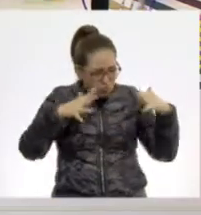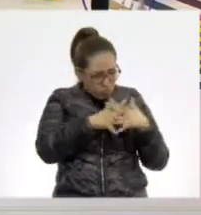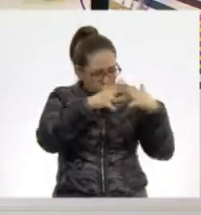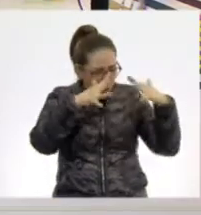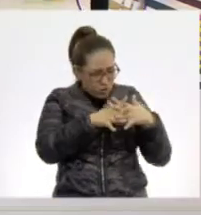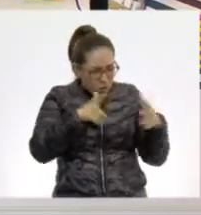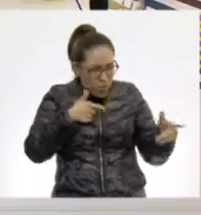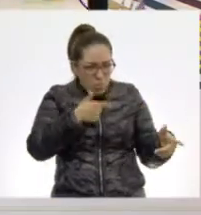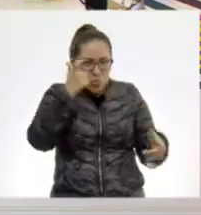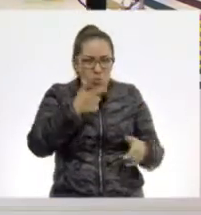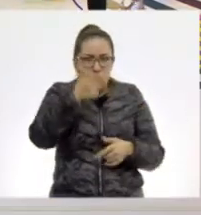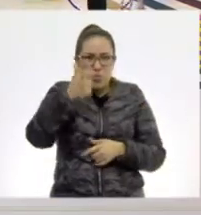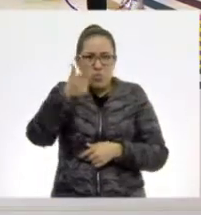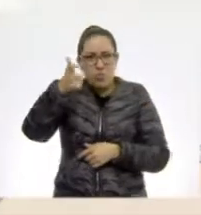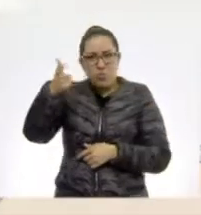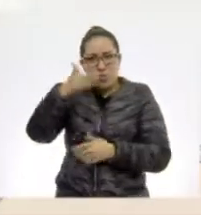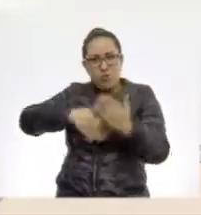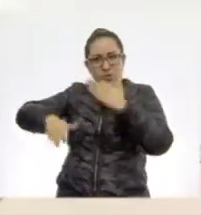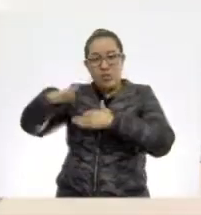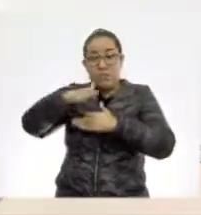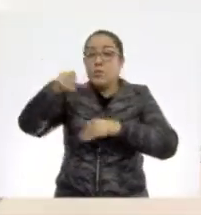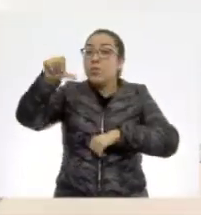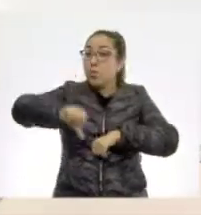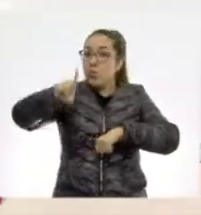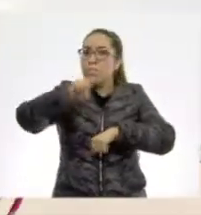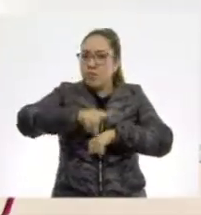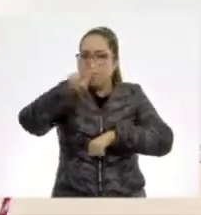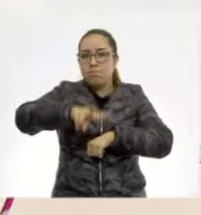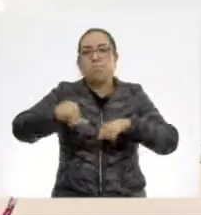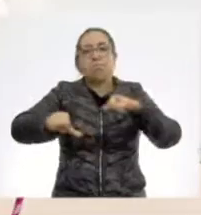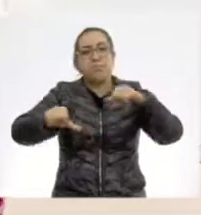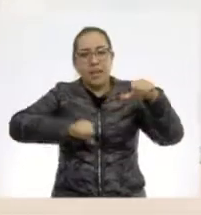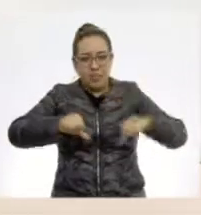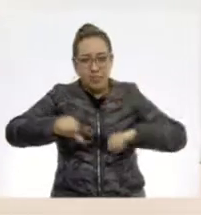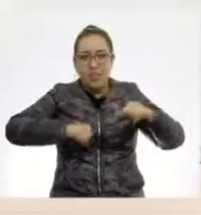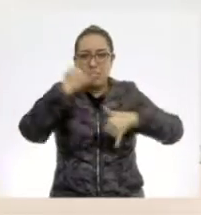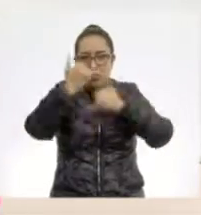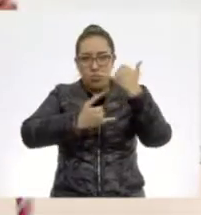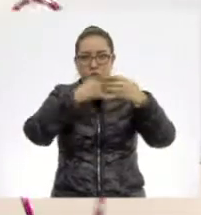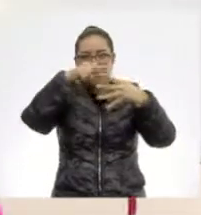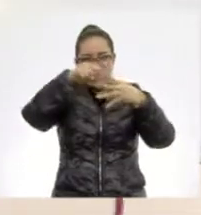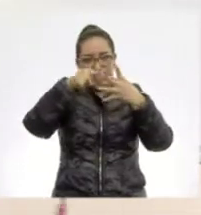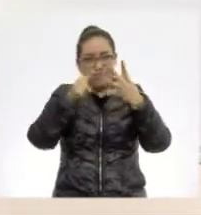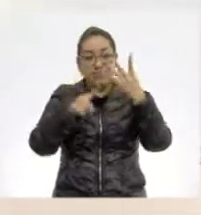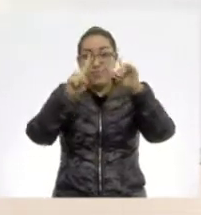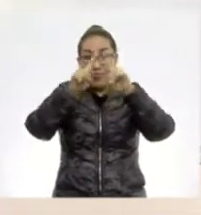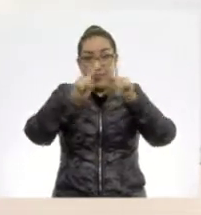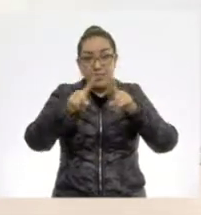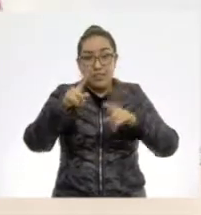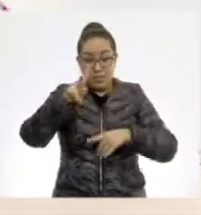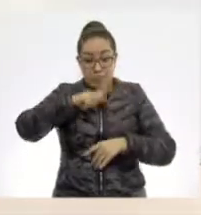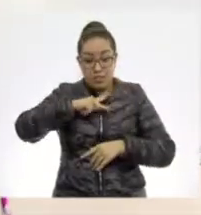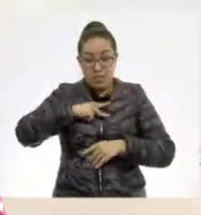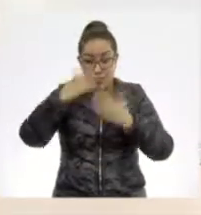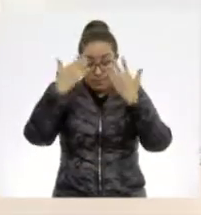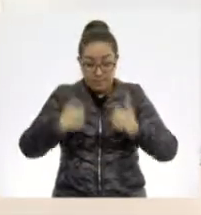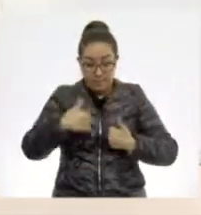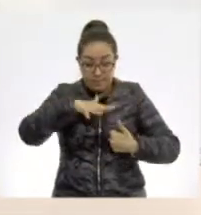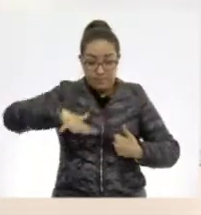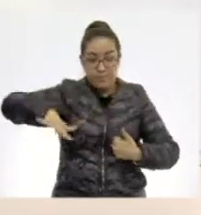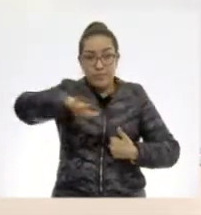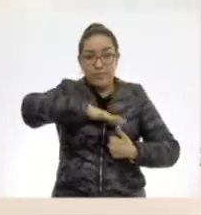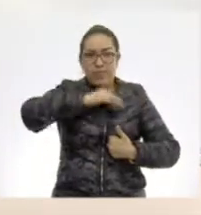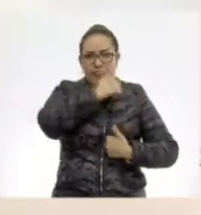disparando para todas partes. Bien, pues el día de hoy realizamos diferentes juegos en los que vimos nuestro espacio personal y cada juego nos invitó